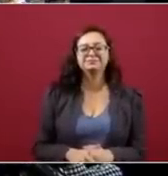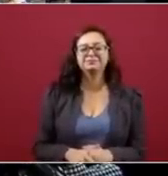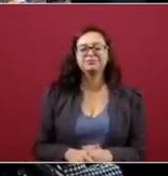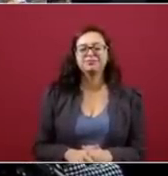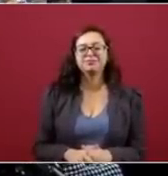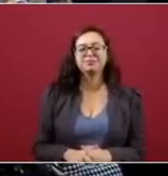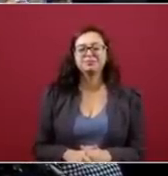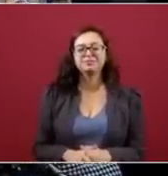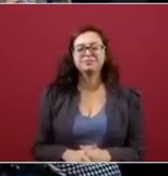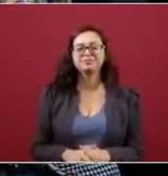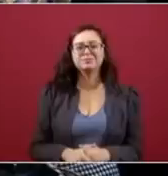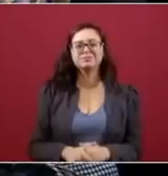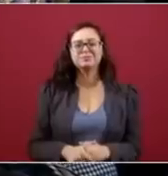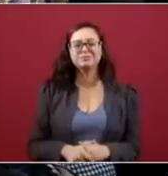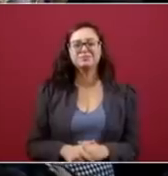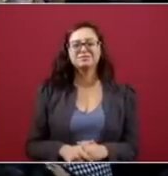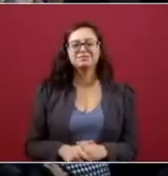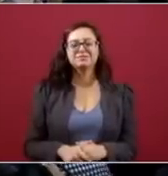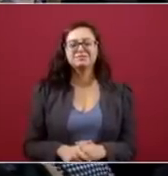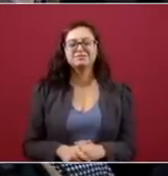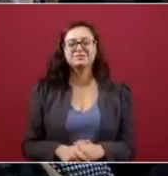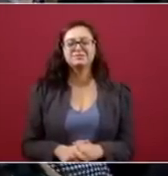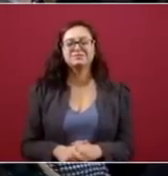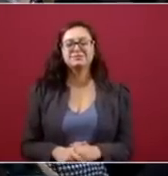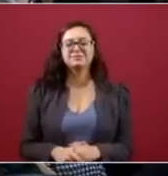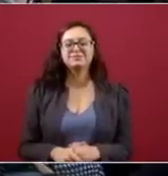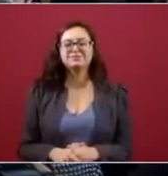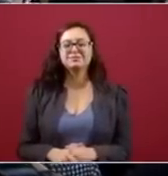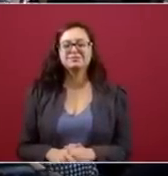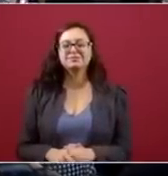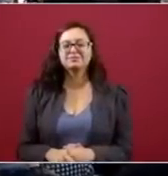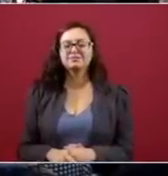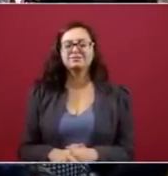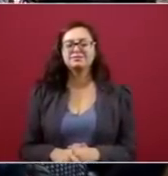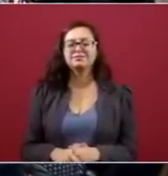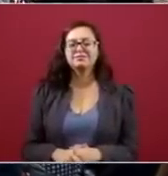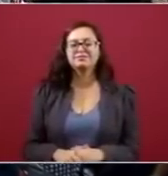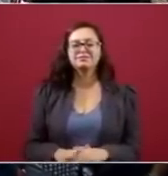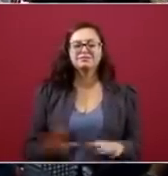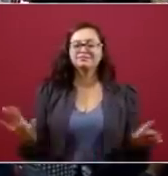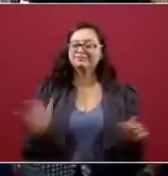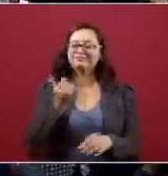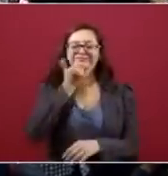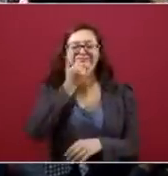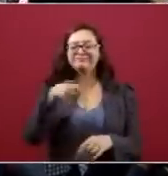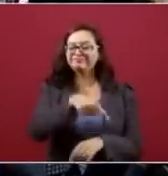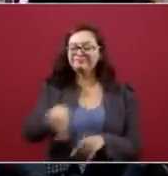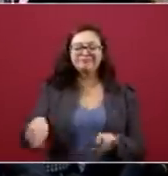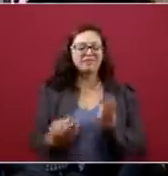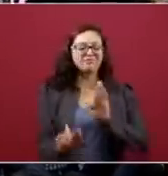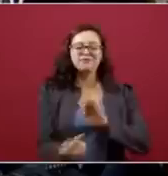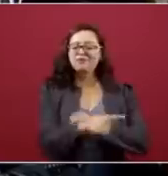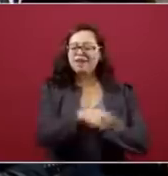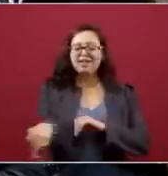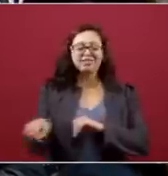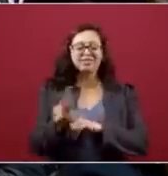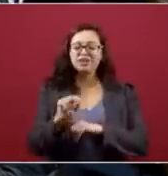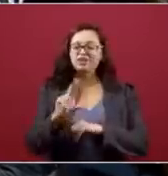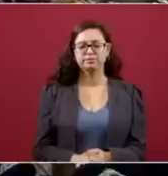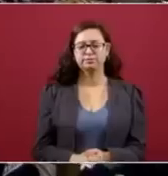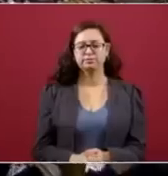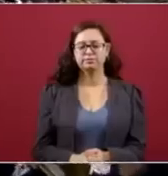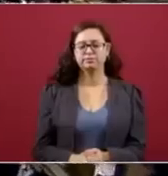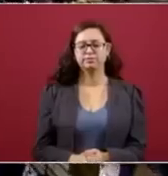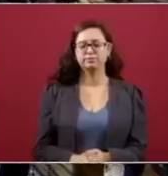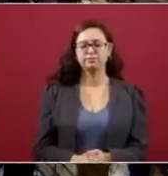ciudadanos y especialistas este fin de semana a los foros de consulta para la elaboración del Plan Nacional de Desarrollo y definir el nuevo paradigma del